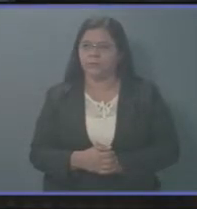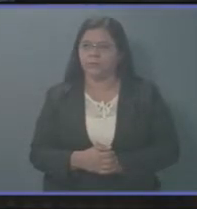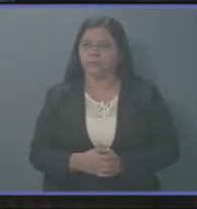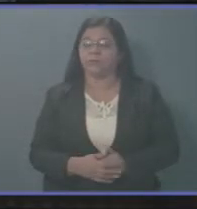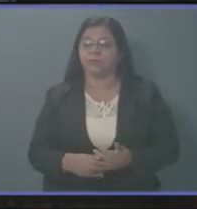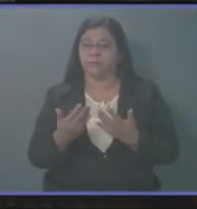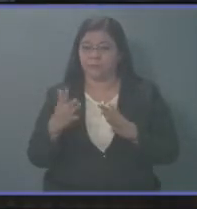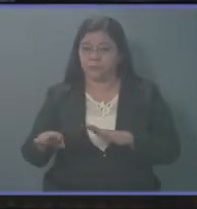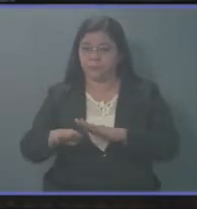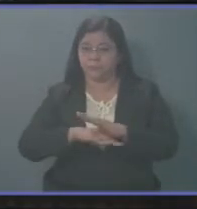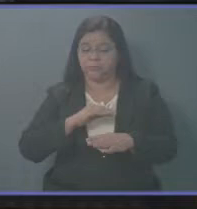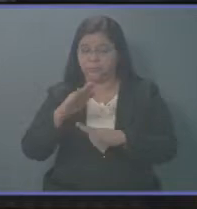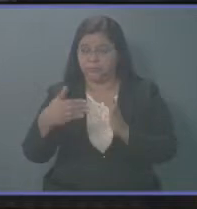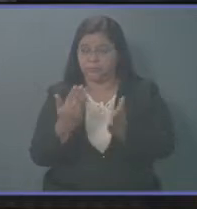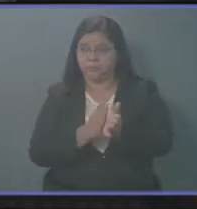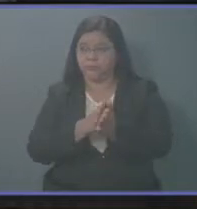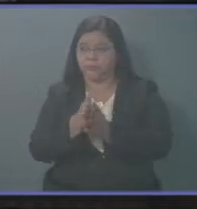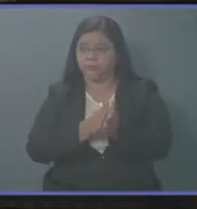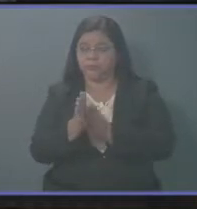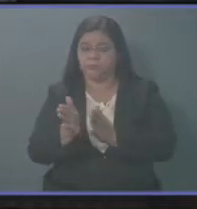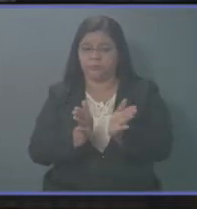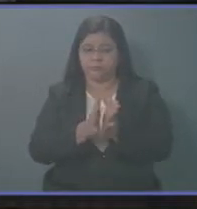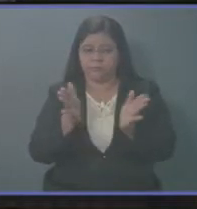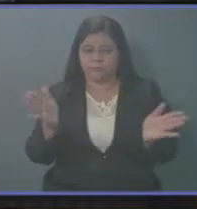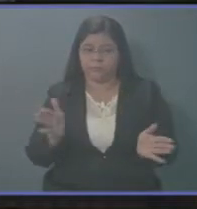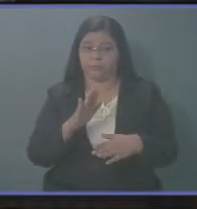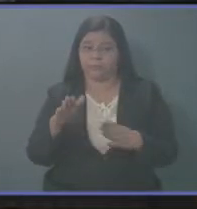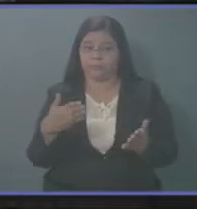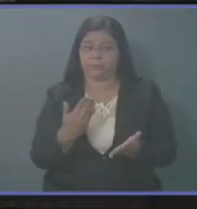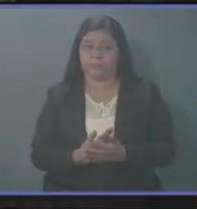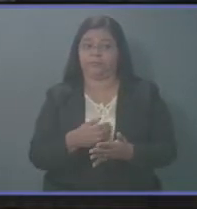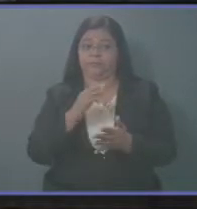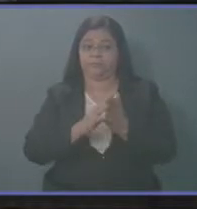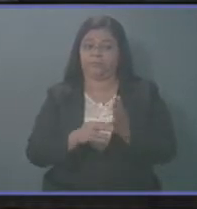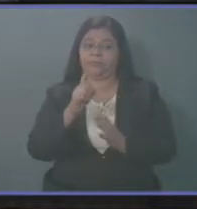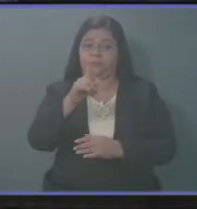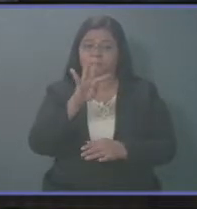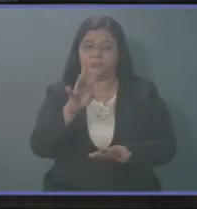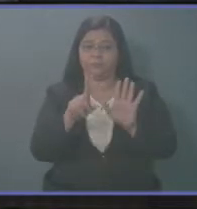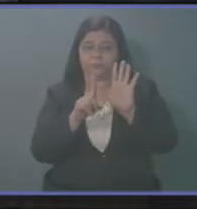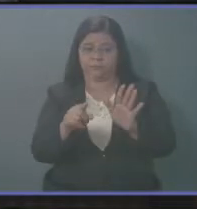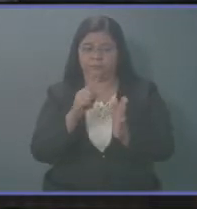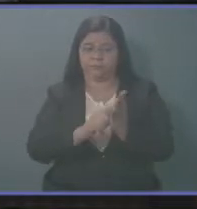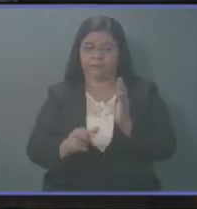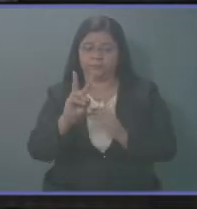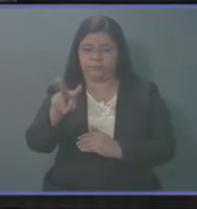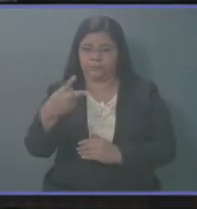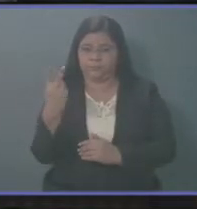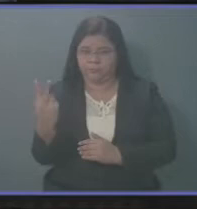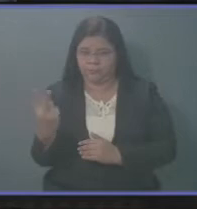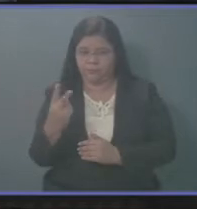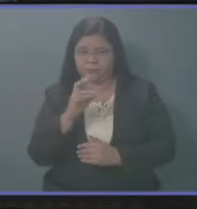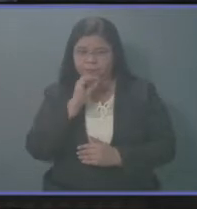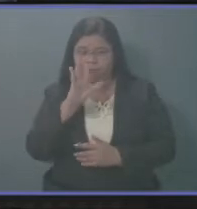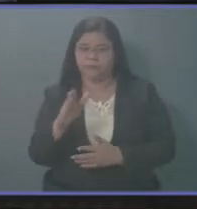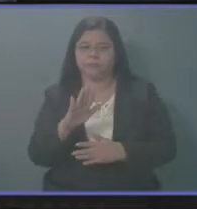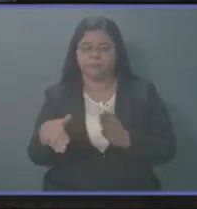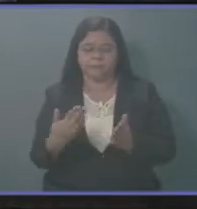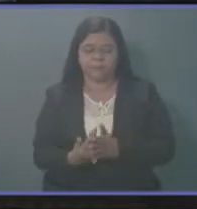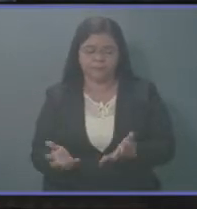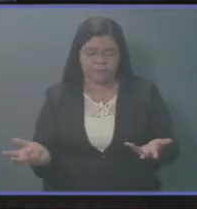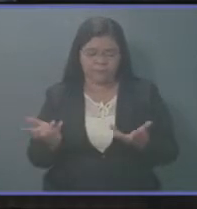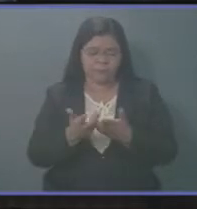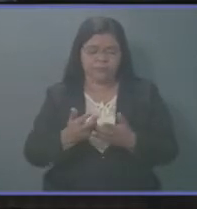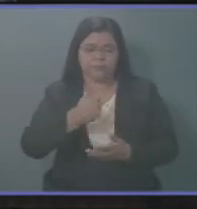Según la primacía de interés general sobre el particular artículo 146, inciso 2, los funcionarios públicos deben de ejercer a cabalidad las atribuciones